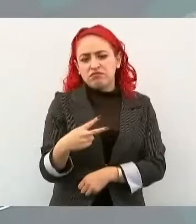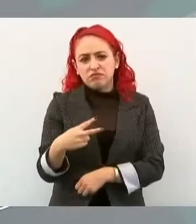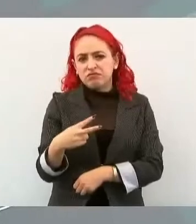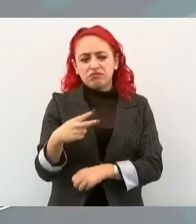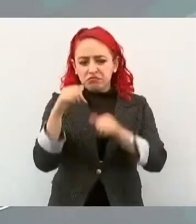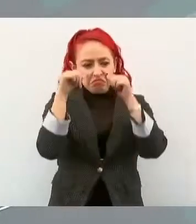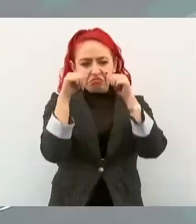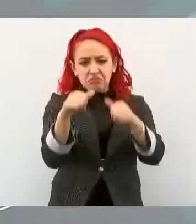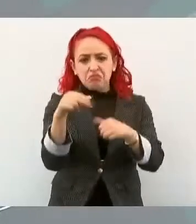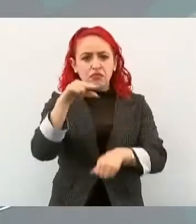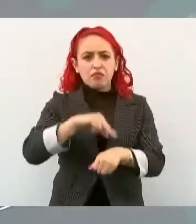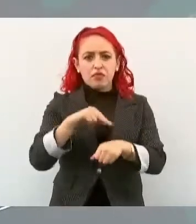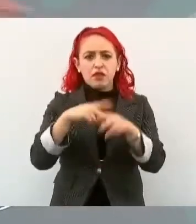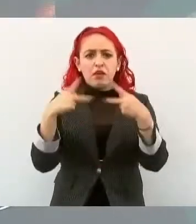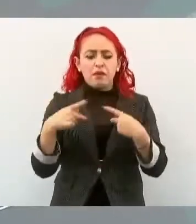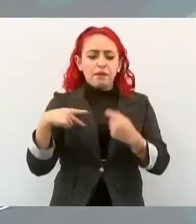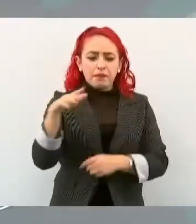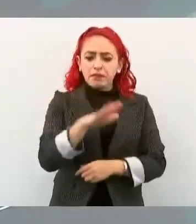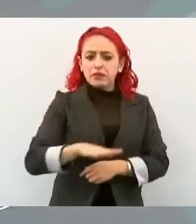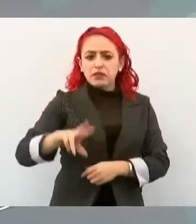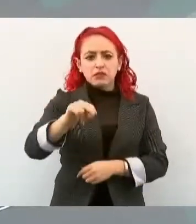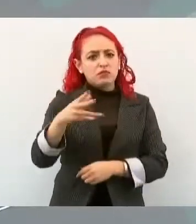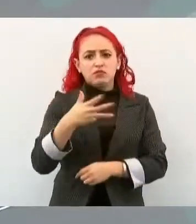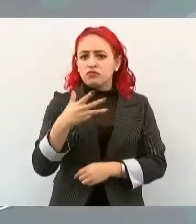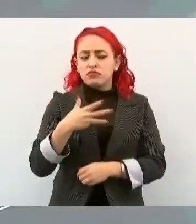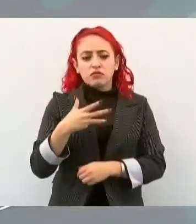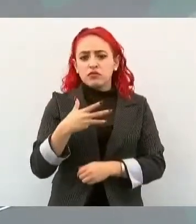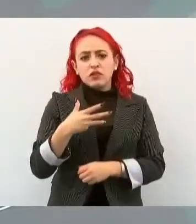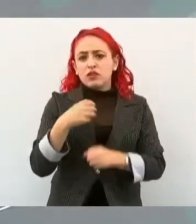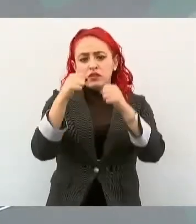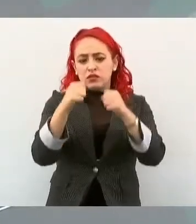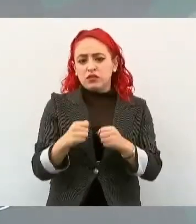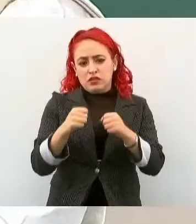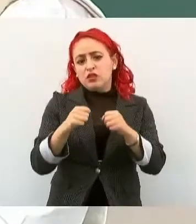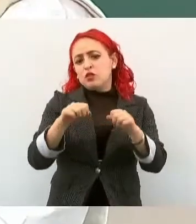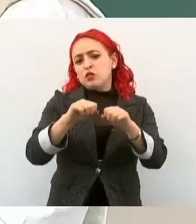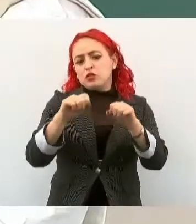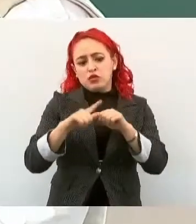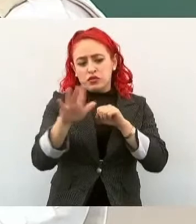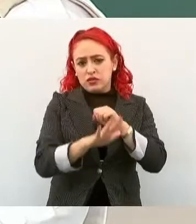la atención médica de la población que no tiene seguridad social.